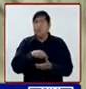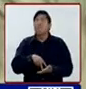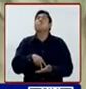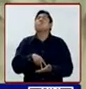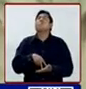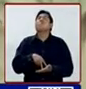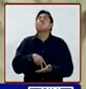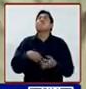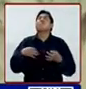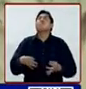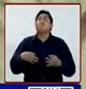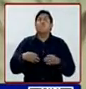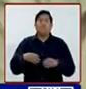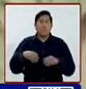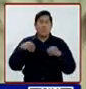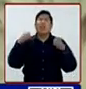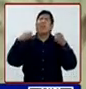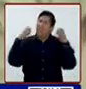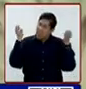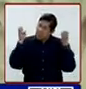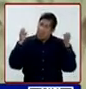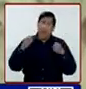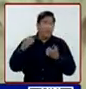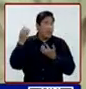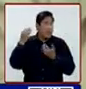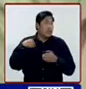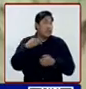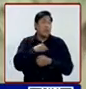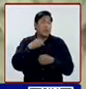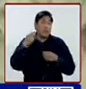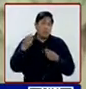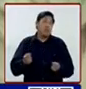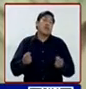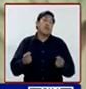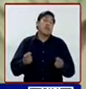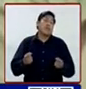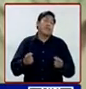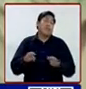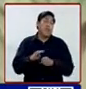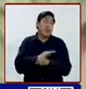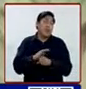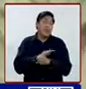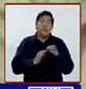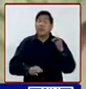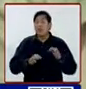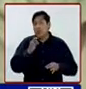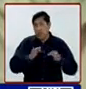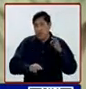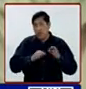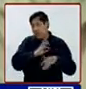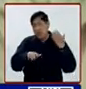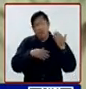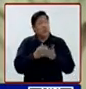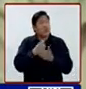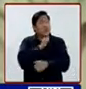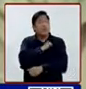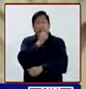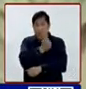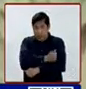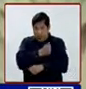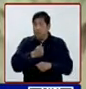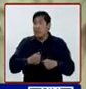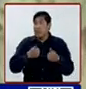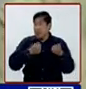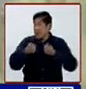de lucha, estamos en estado de emergencia y esperemos que de una vez el Ministerio de Justicia y todas las autoridades